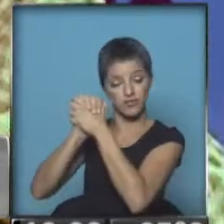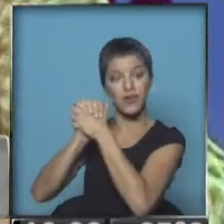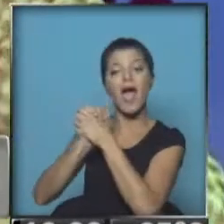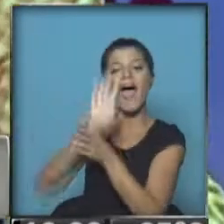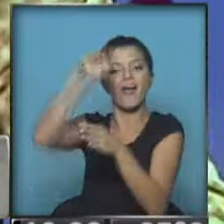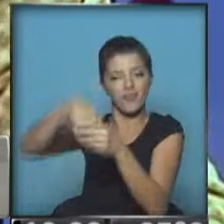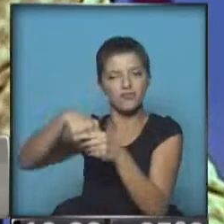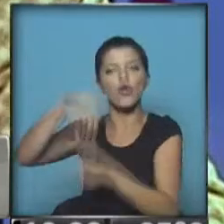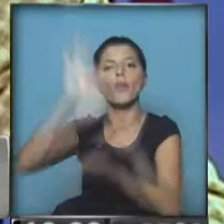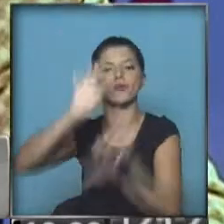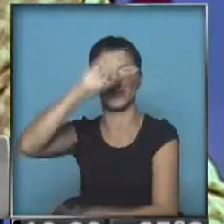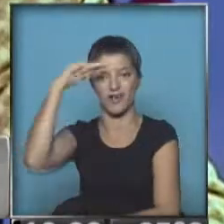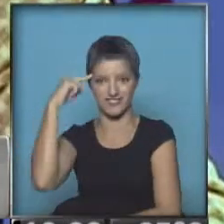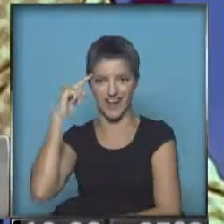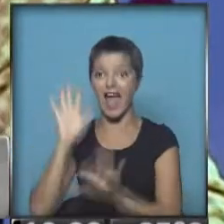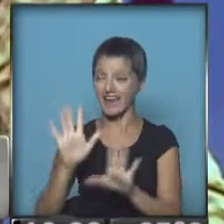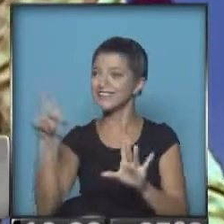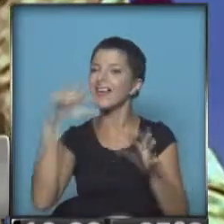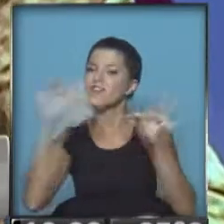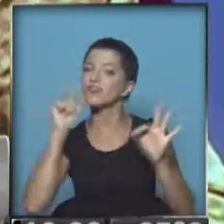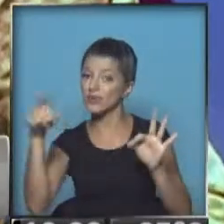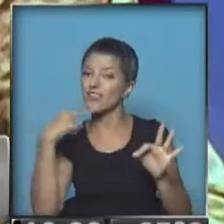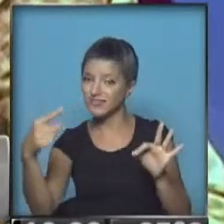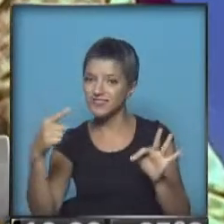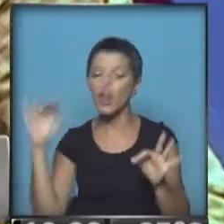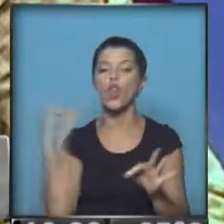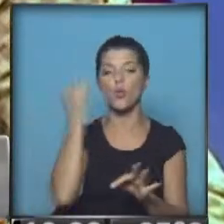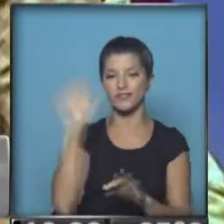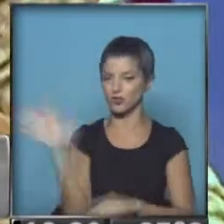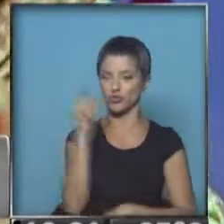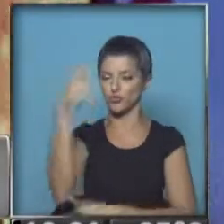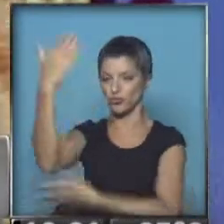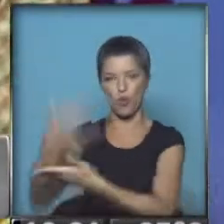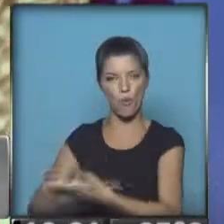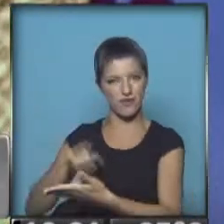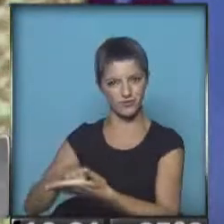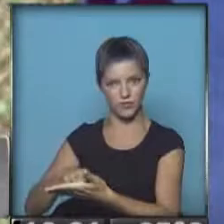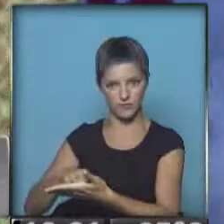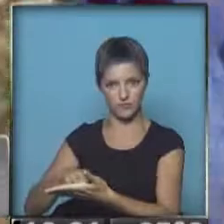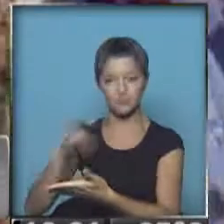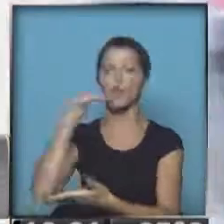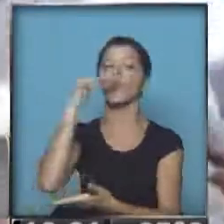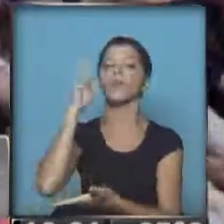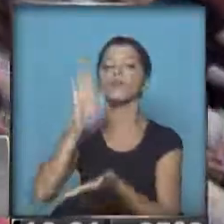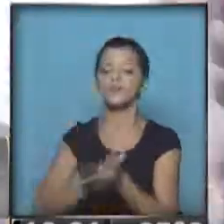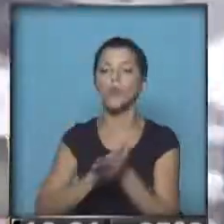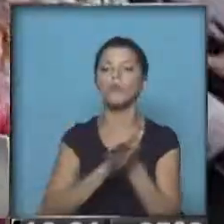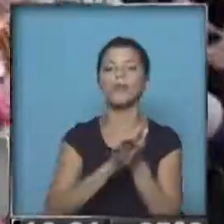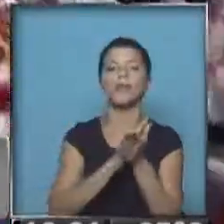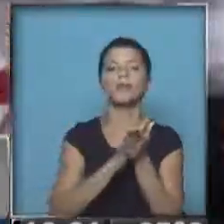nacional, y ahí está la definición de todo este documento cuando habla de ampliar